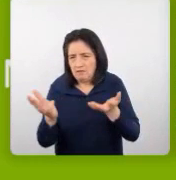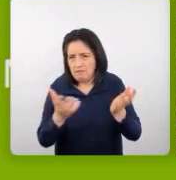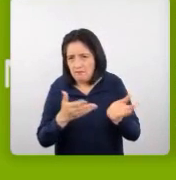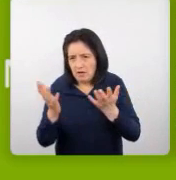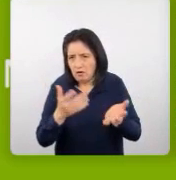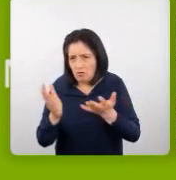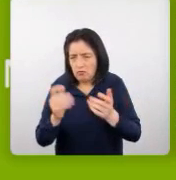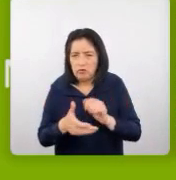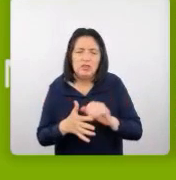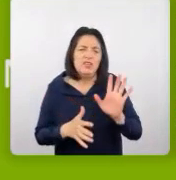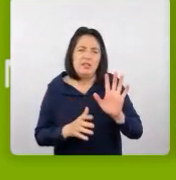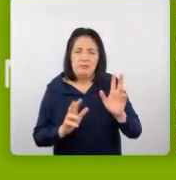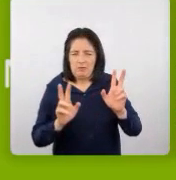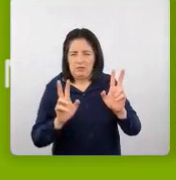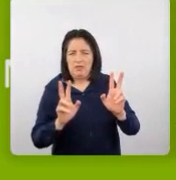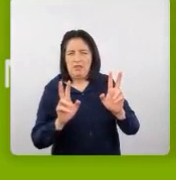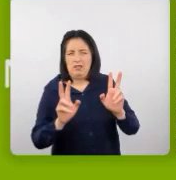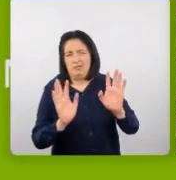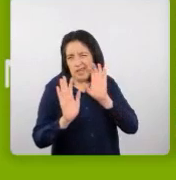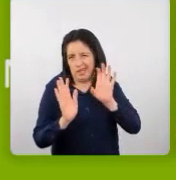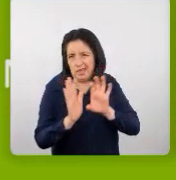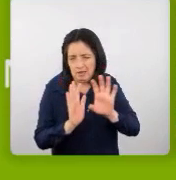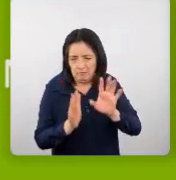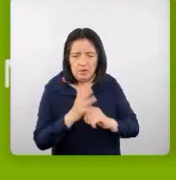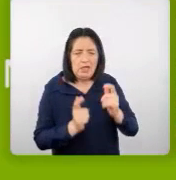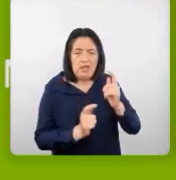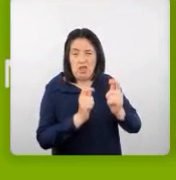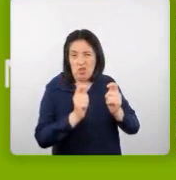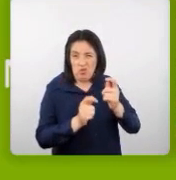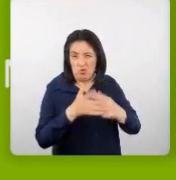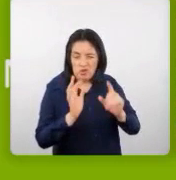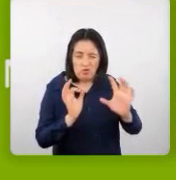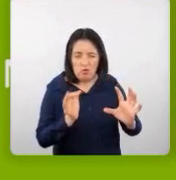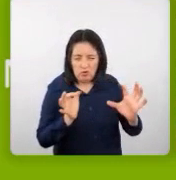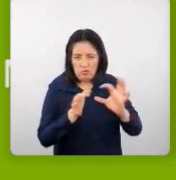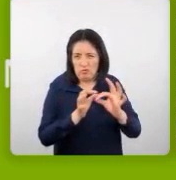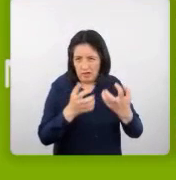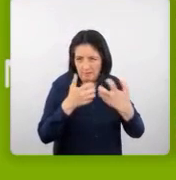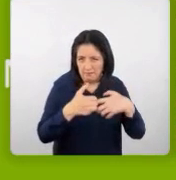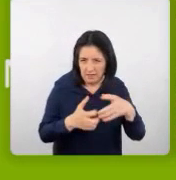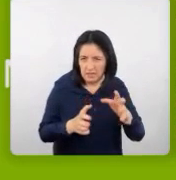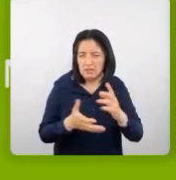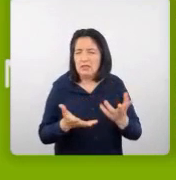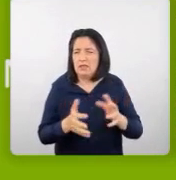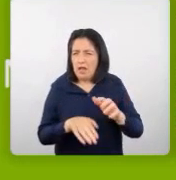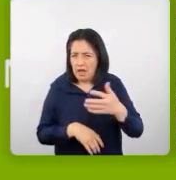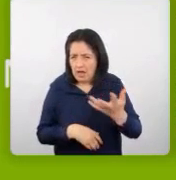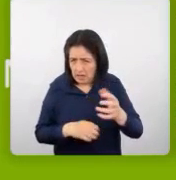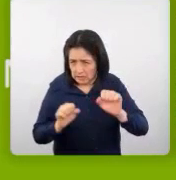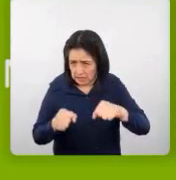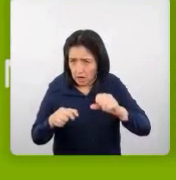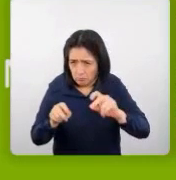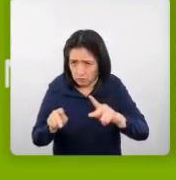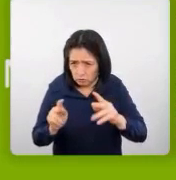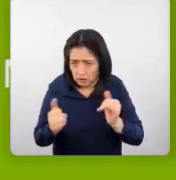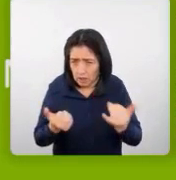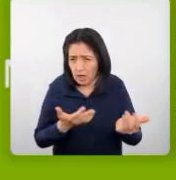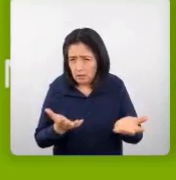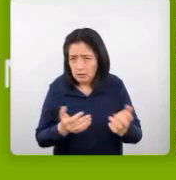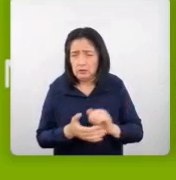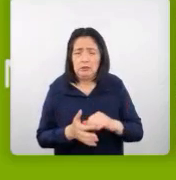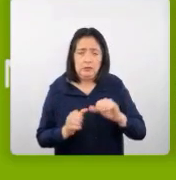es turismo o estos lazos corporativos, ¿hay oportunidades por este lado? ¿Ya se